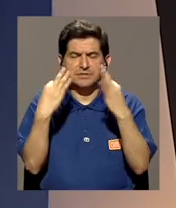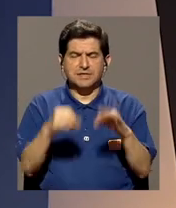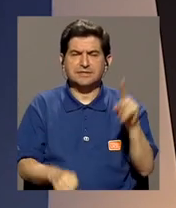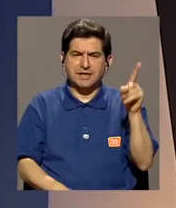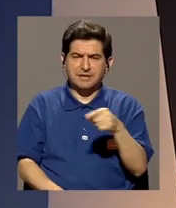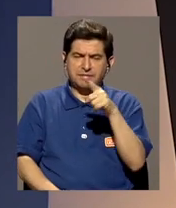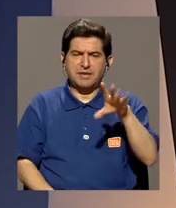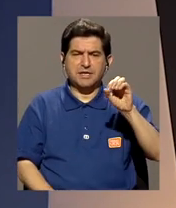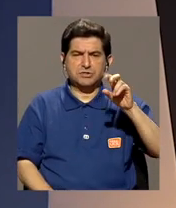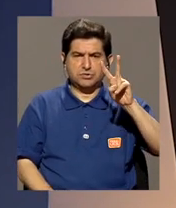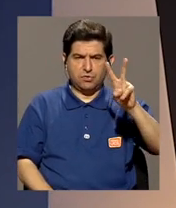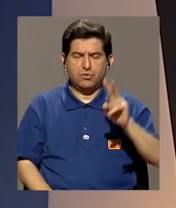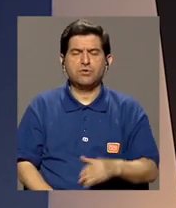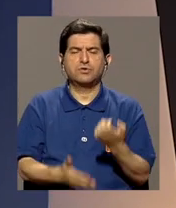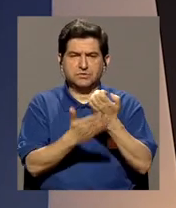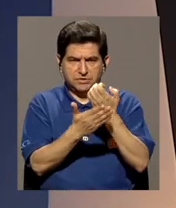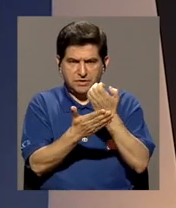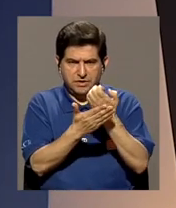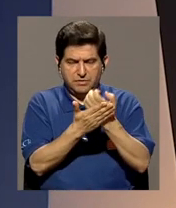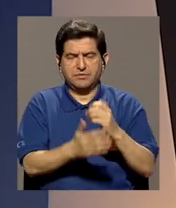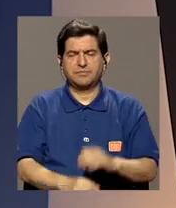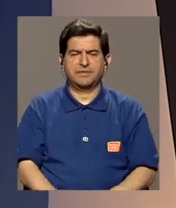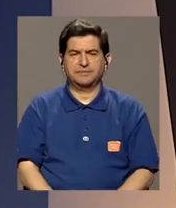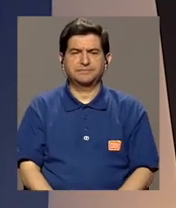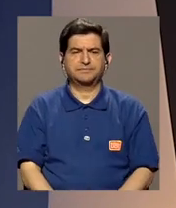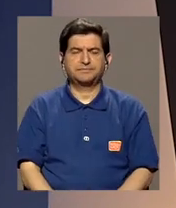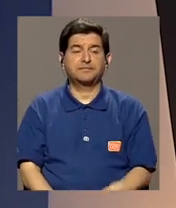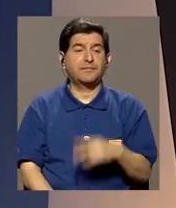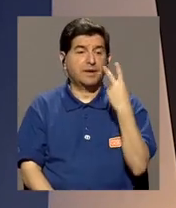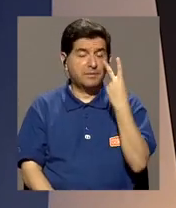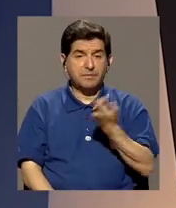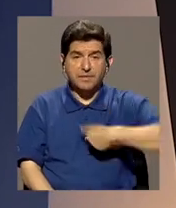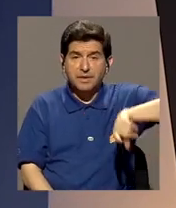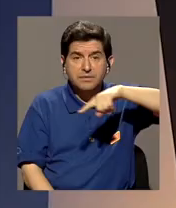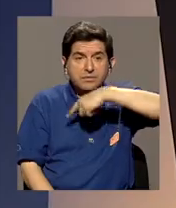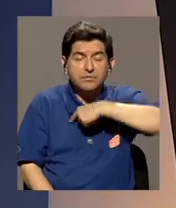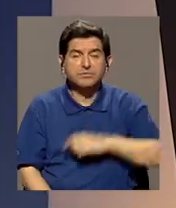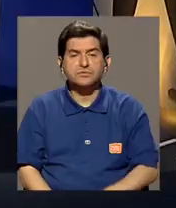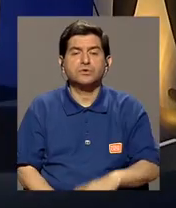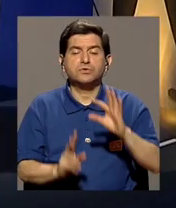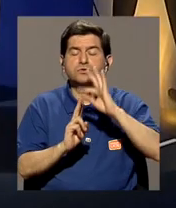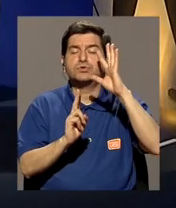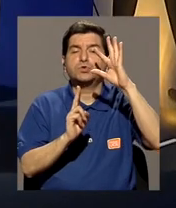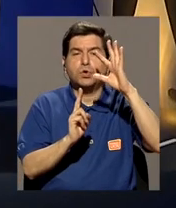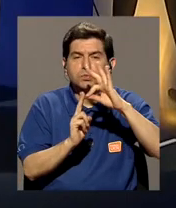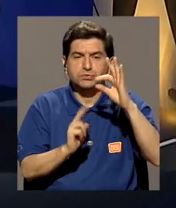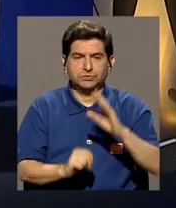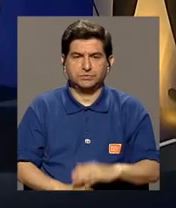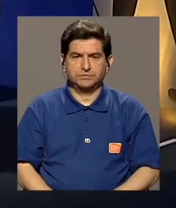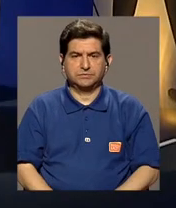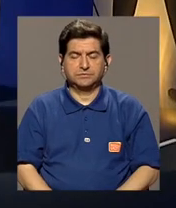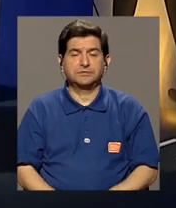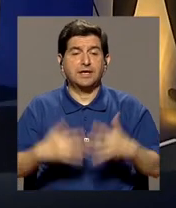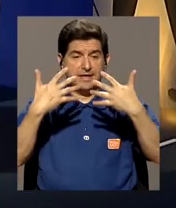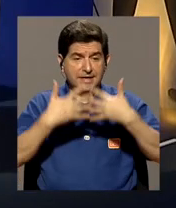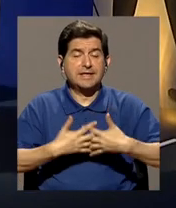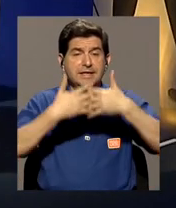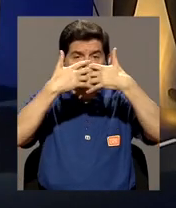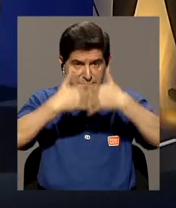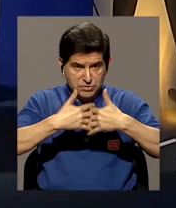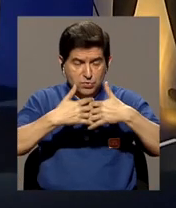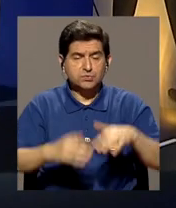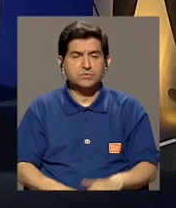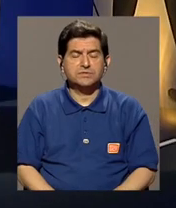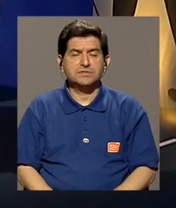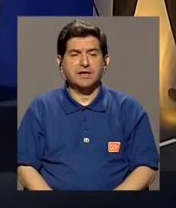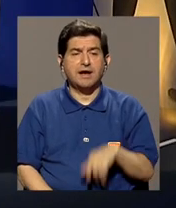descarbonización de nuestra economía que lo vemos y lo vemos como una oportunidad y donde la industria sentimos